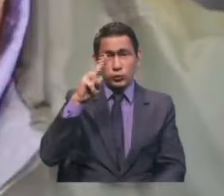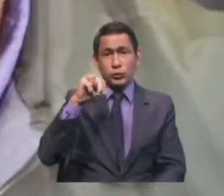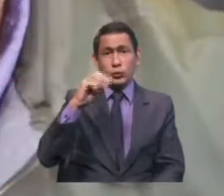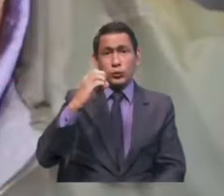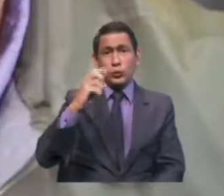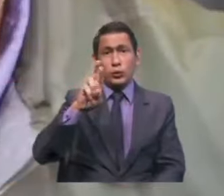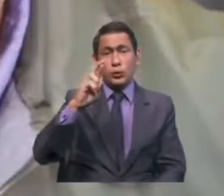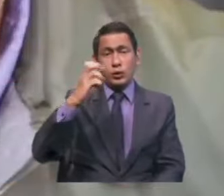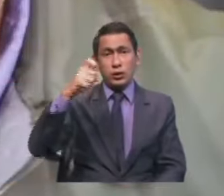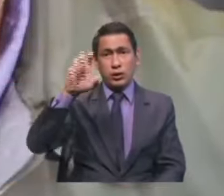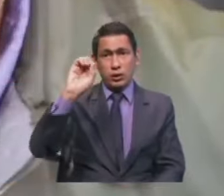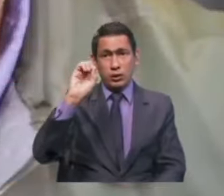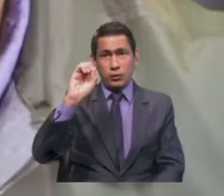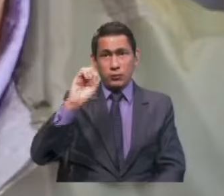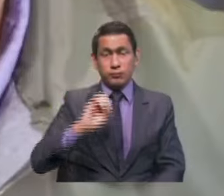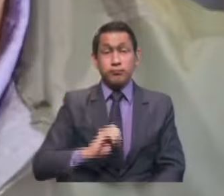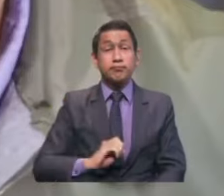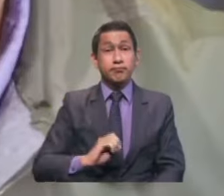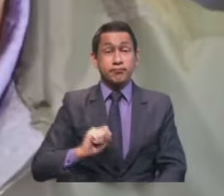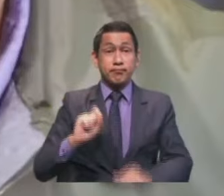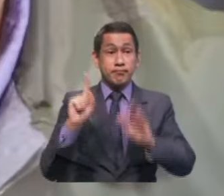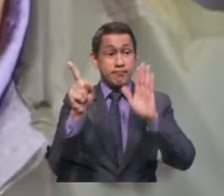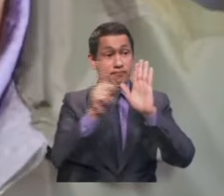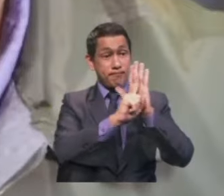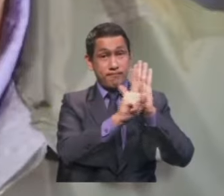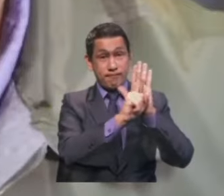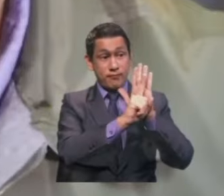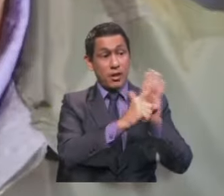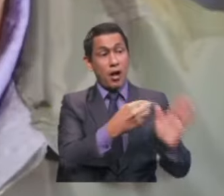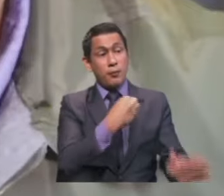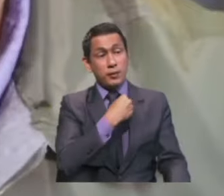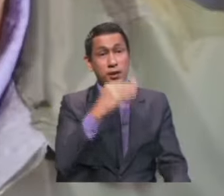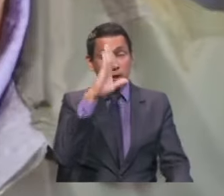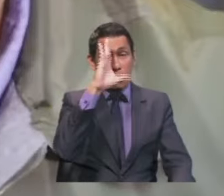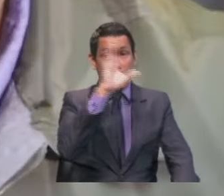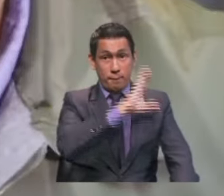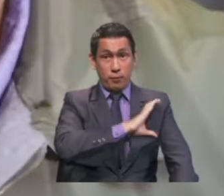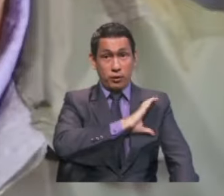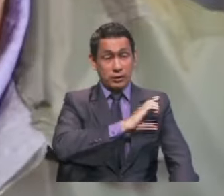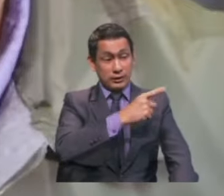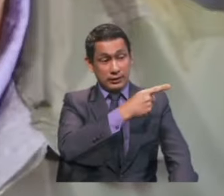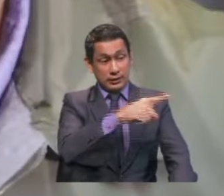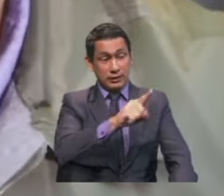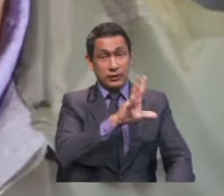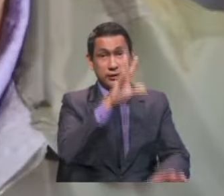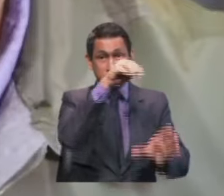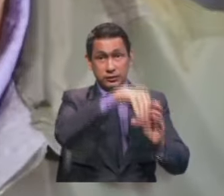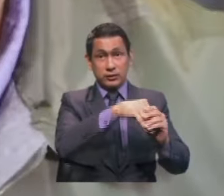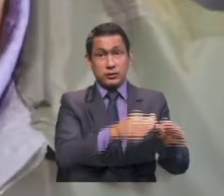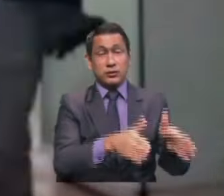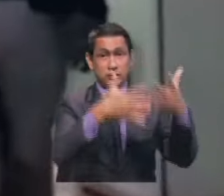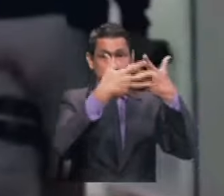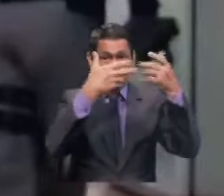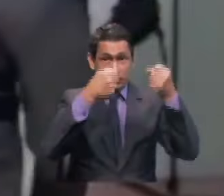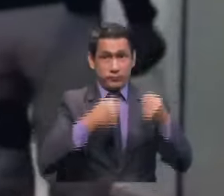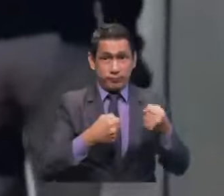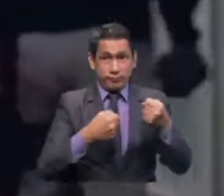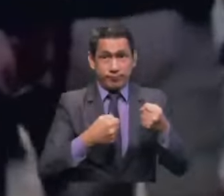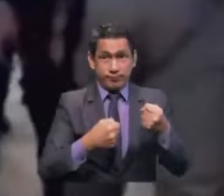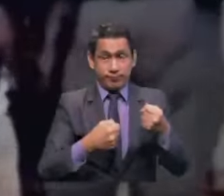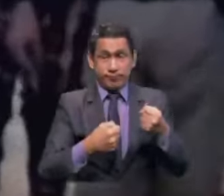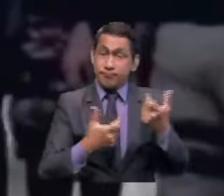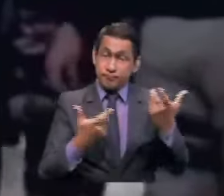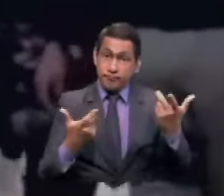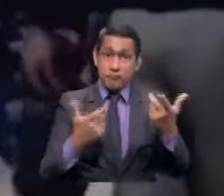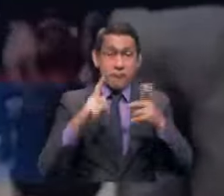de información. Las alertas fueron de los policías que le mencioné, que se encontraban en ese momento en el lugar. Versiones que podría